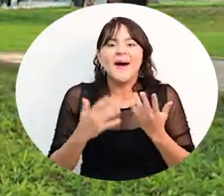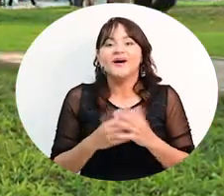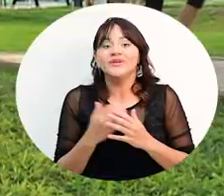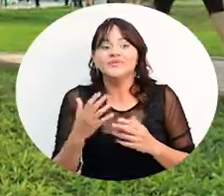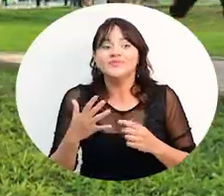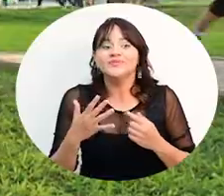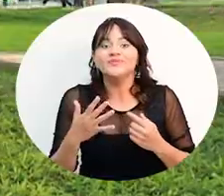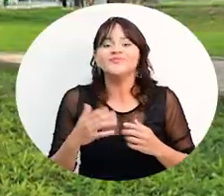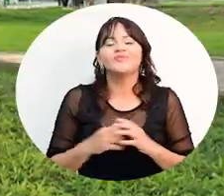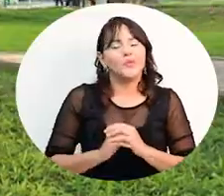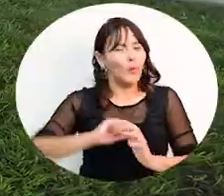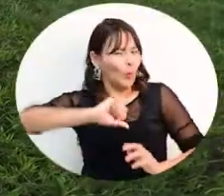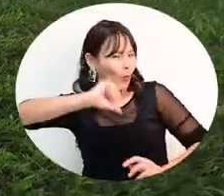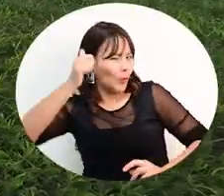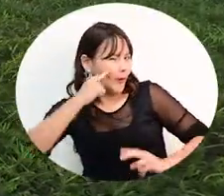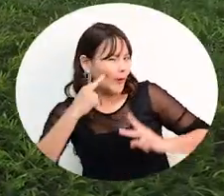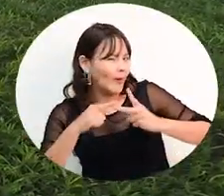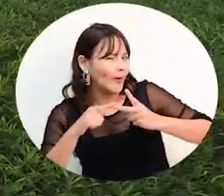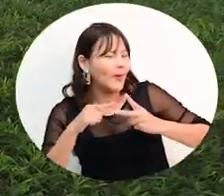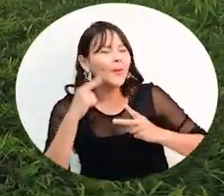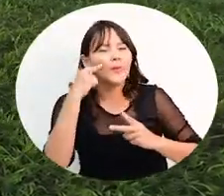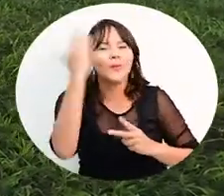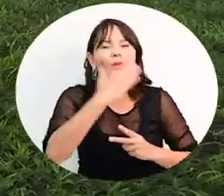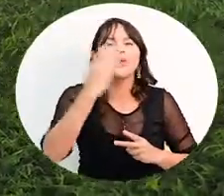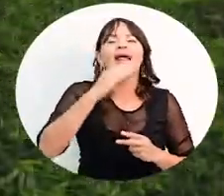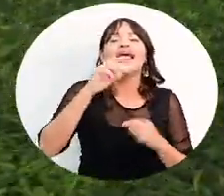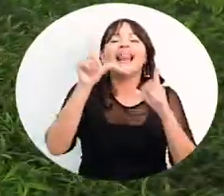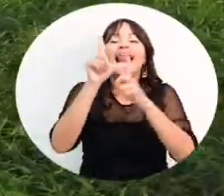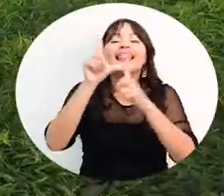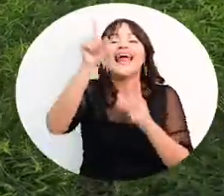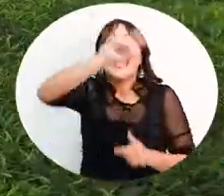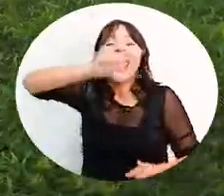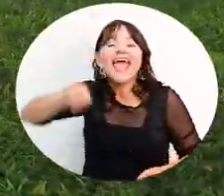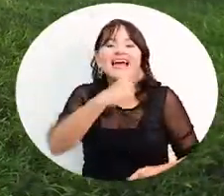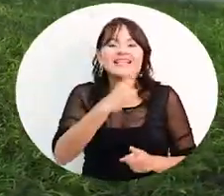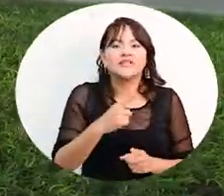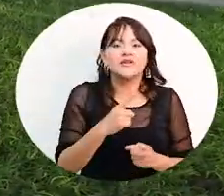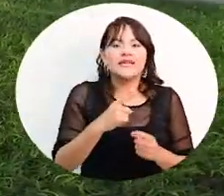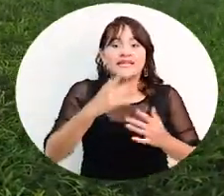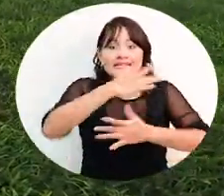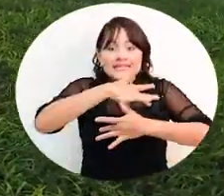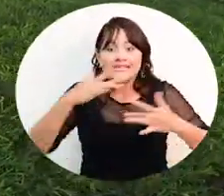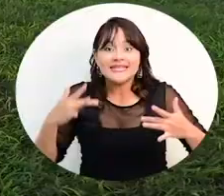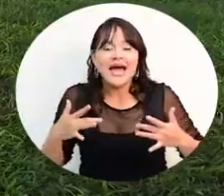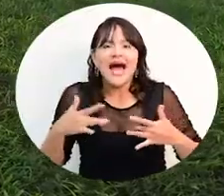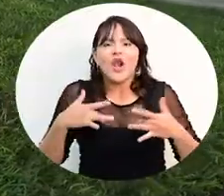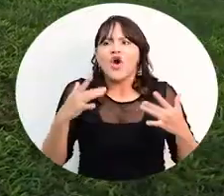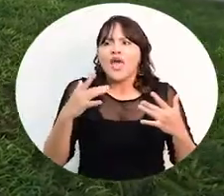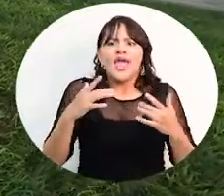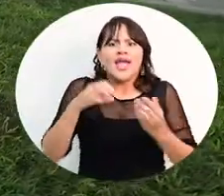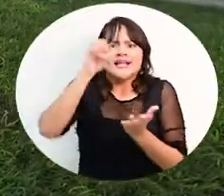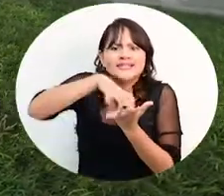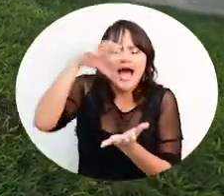Vamos con un reto más. Okay. Con la letra S, 7 segundos. Sano, sapo,